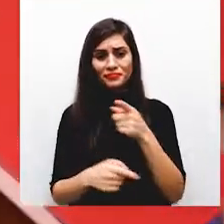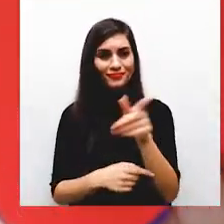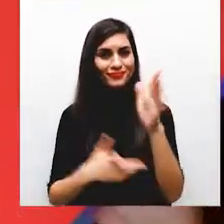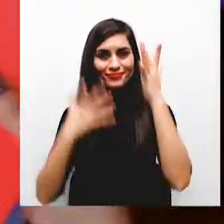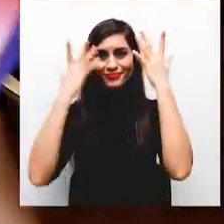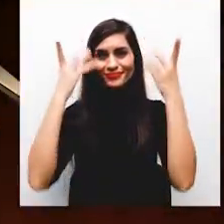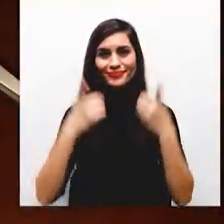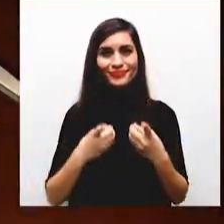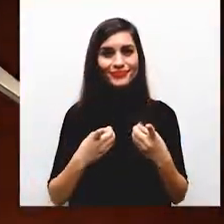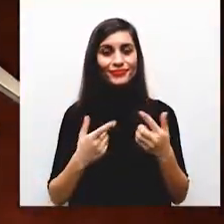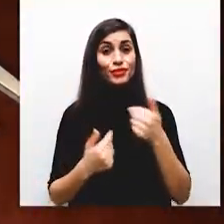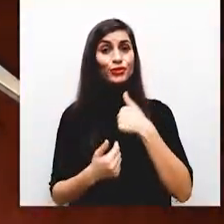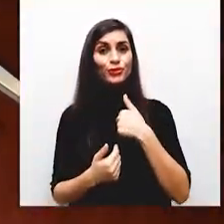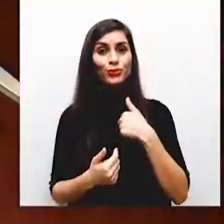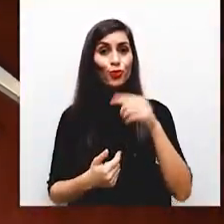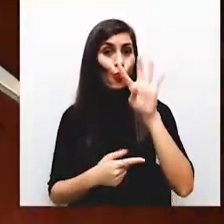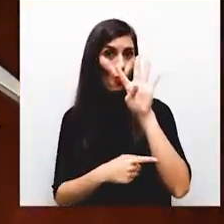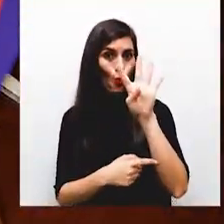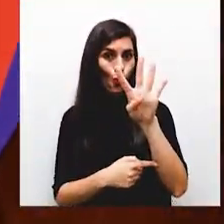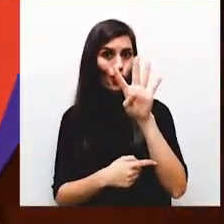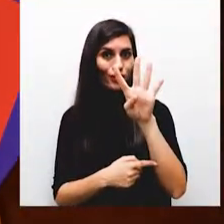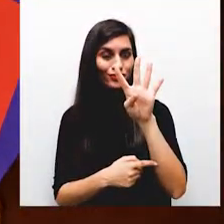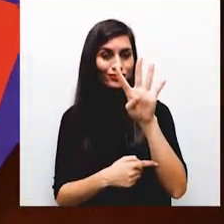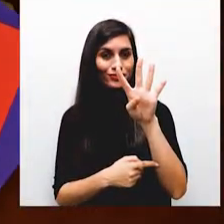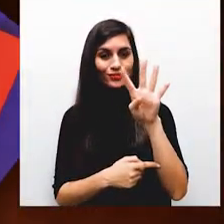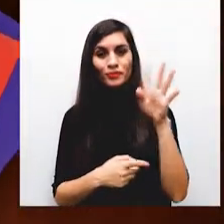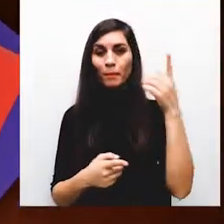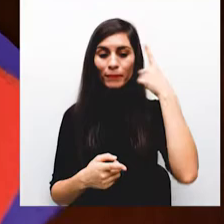quieran hacer varios, pueden hacerlo. Yo hice